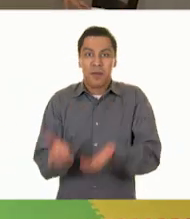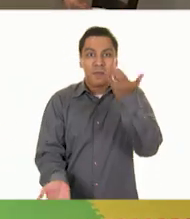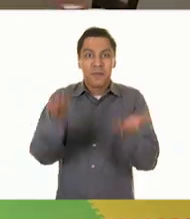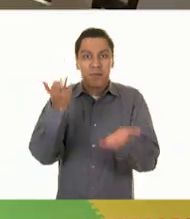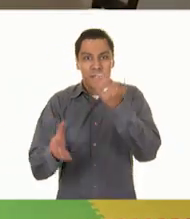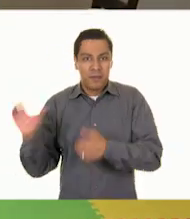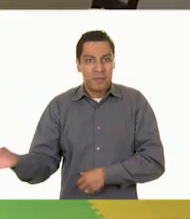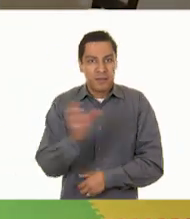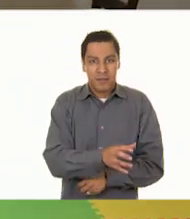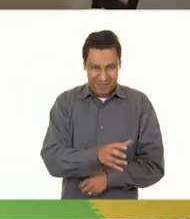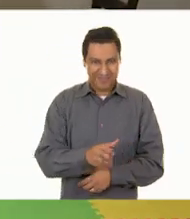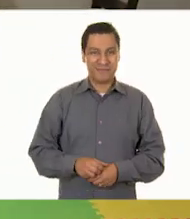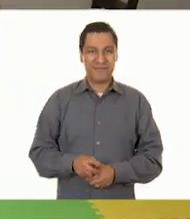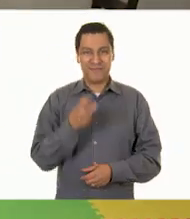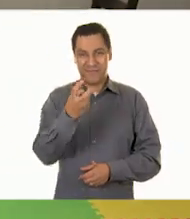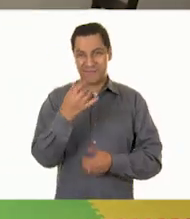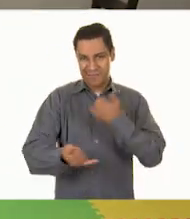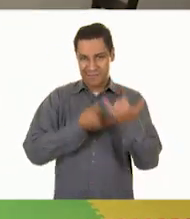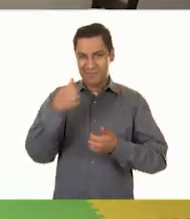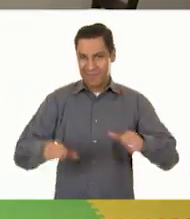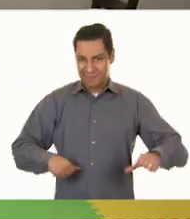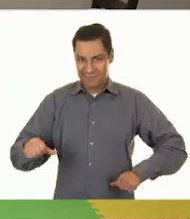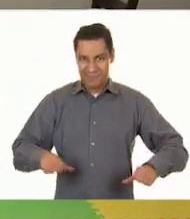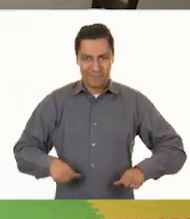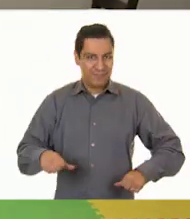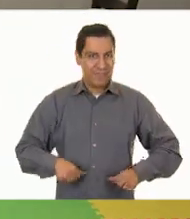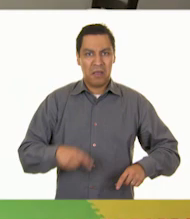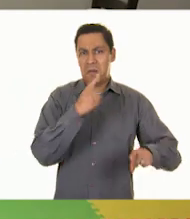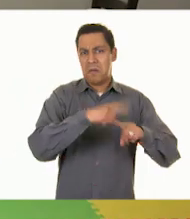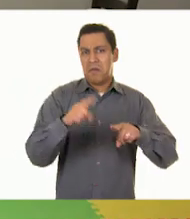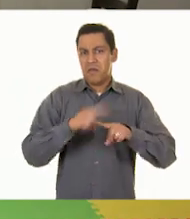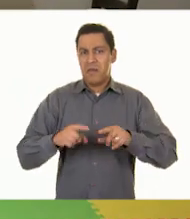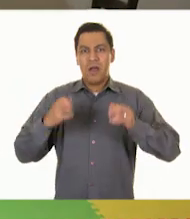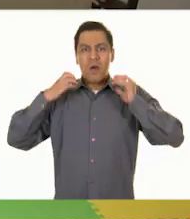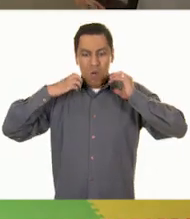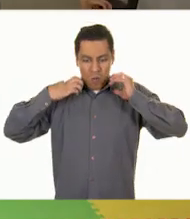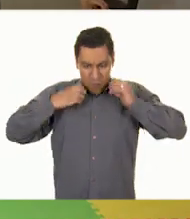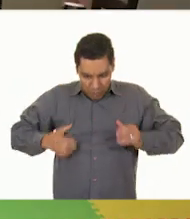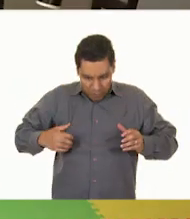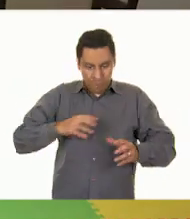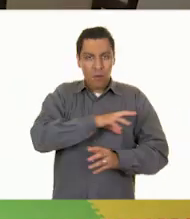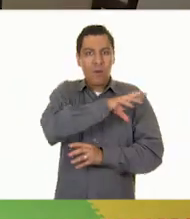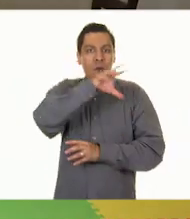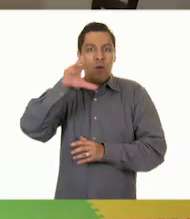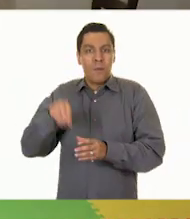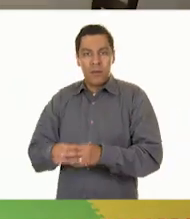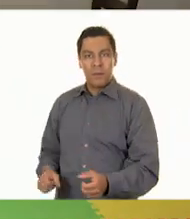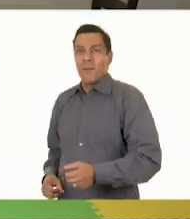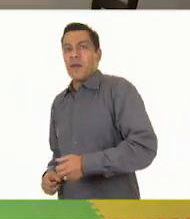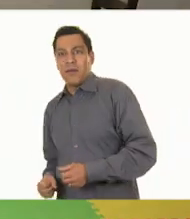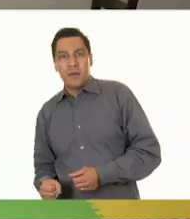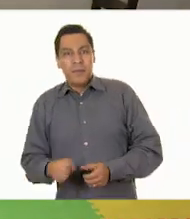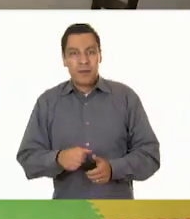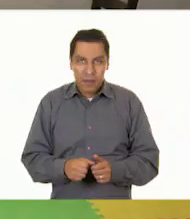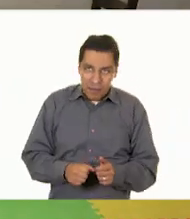recuerda que puedes ocupar los diferentes segmentos de tu cuerpo para mantener el globo en el aire